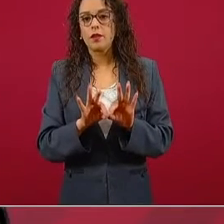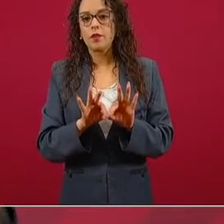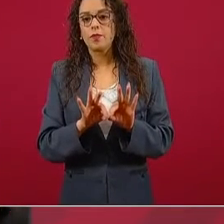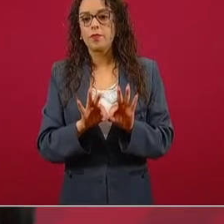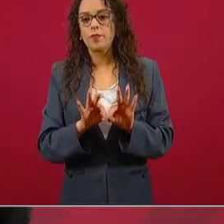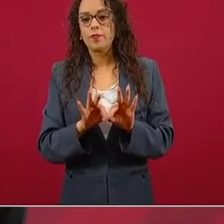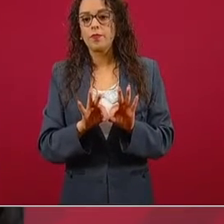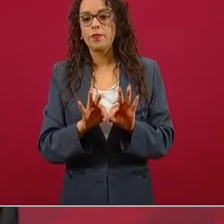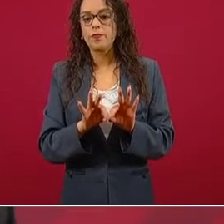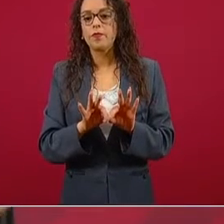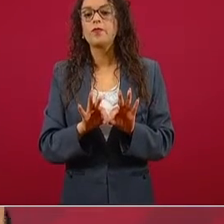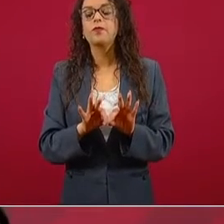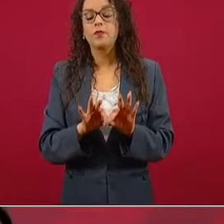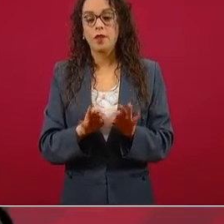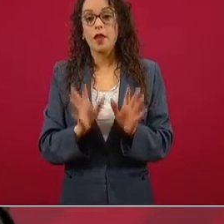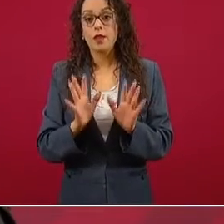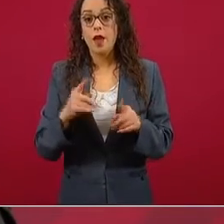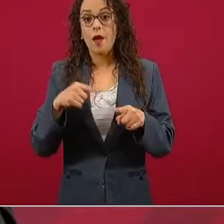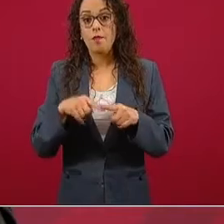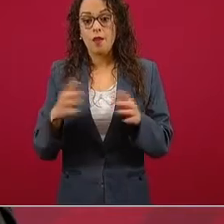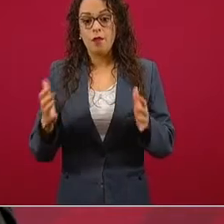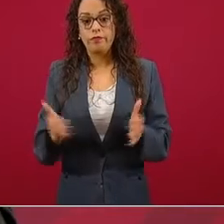es la recuperación de empleos.